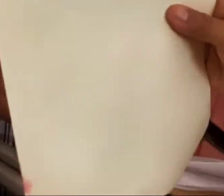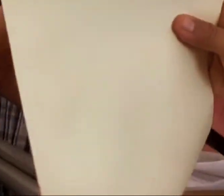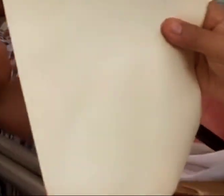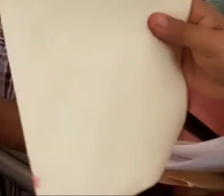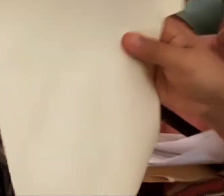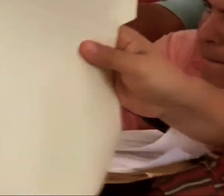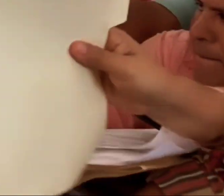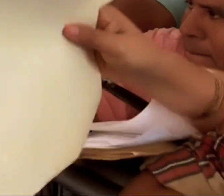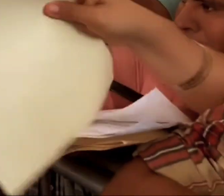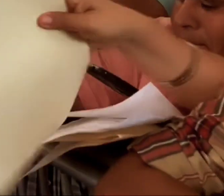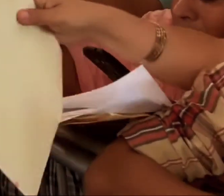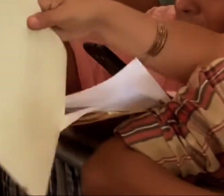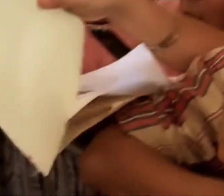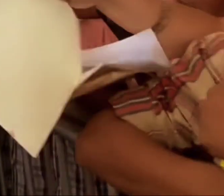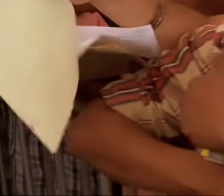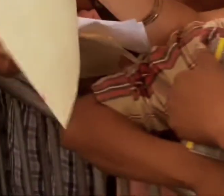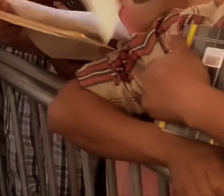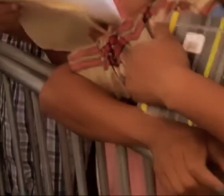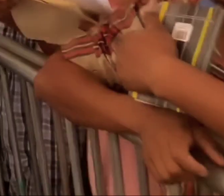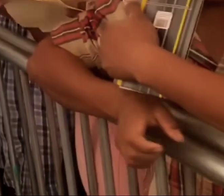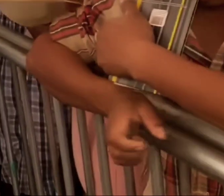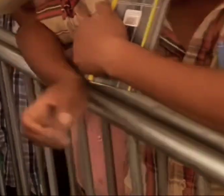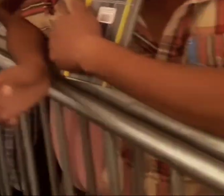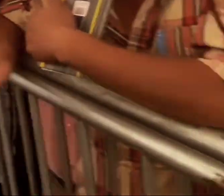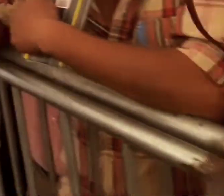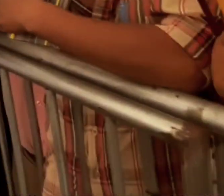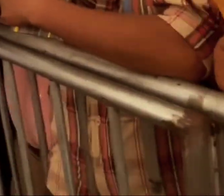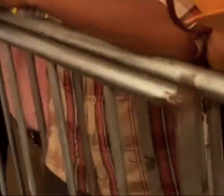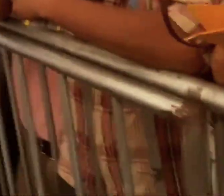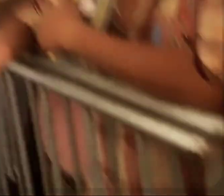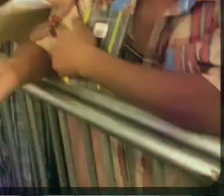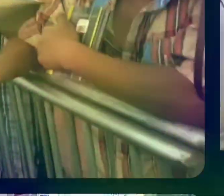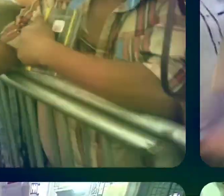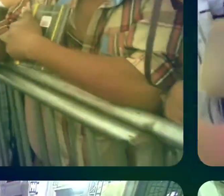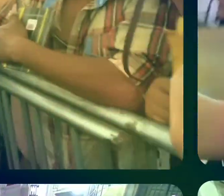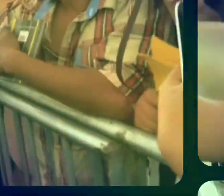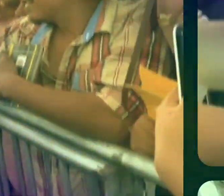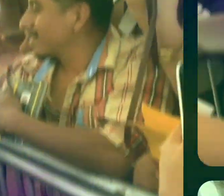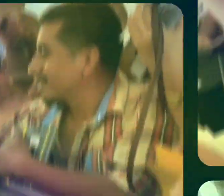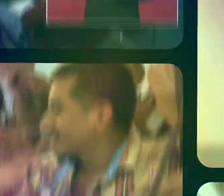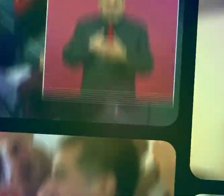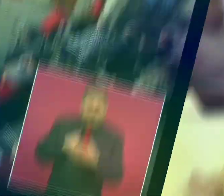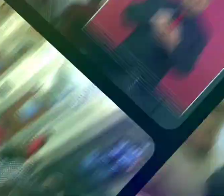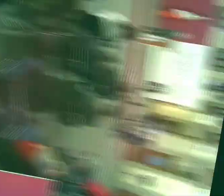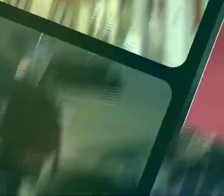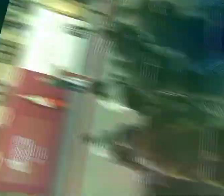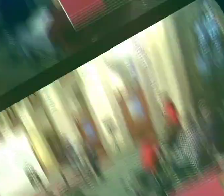Como siempre te digo, deja tu like y compartí el video. Abrazo, gente, se los quiere.